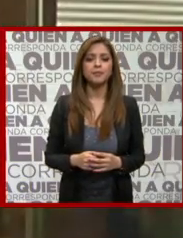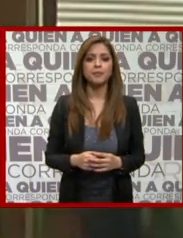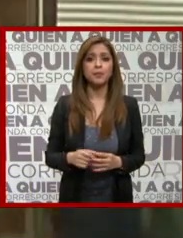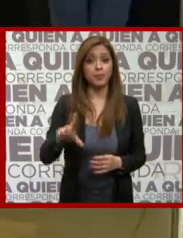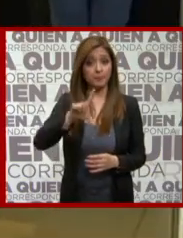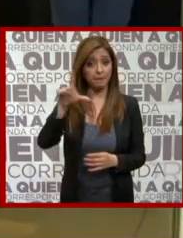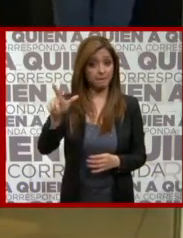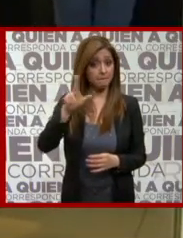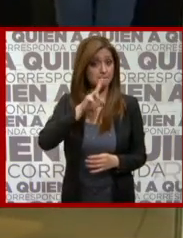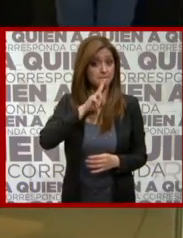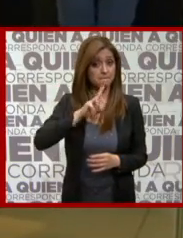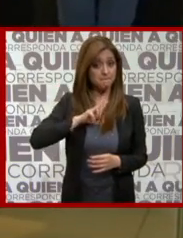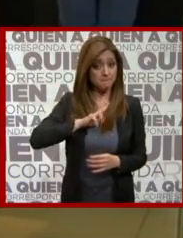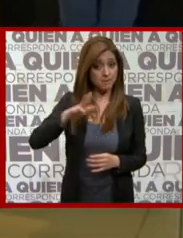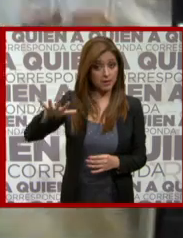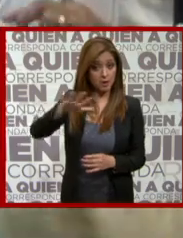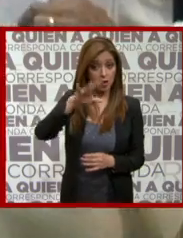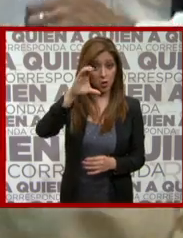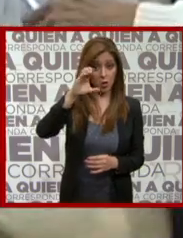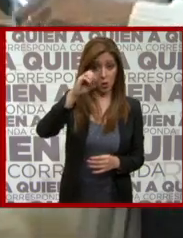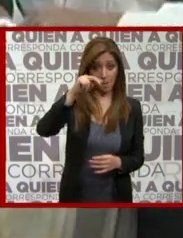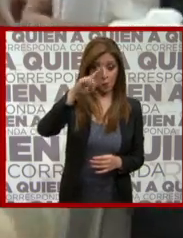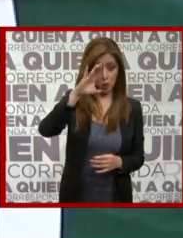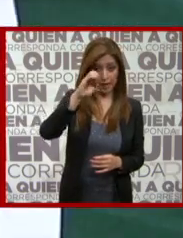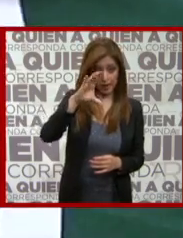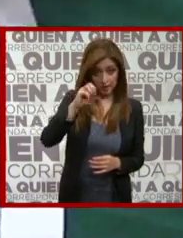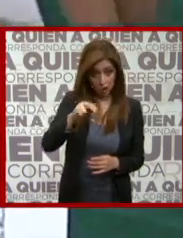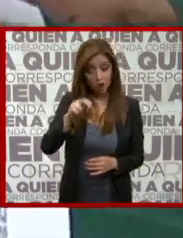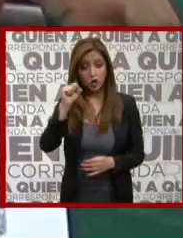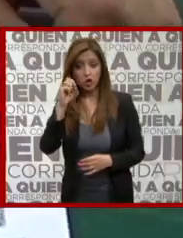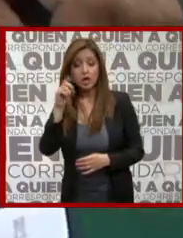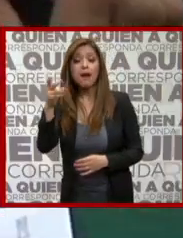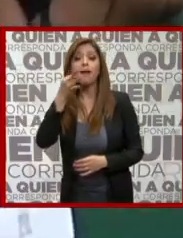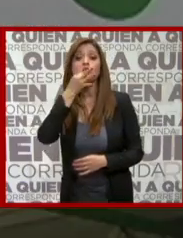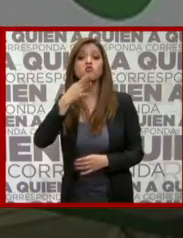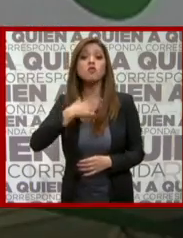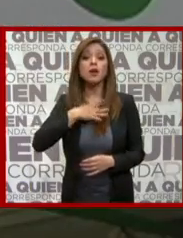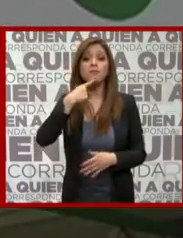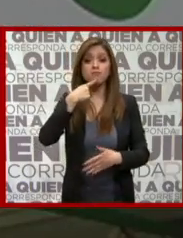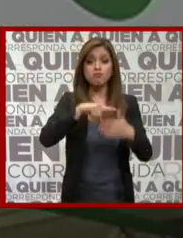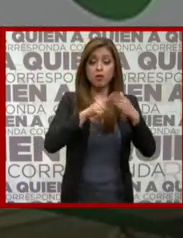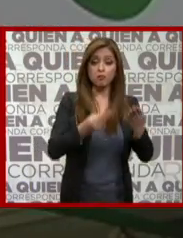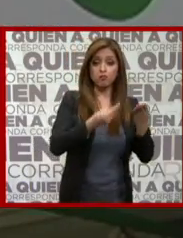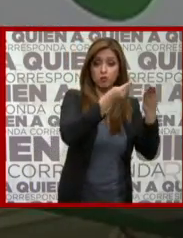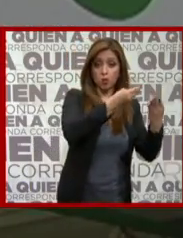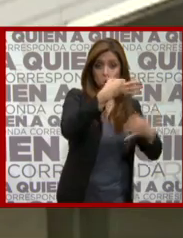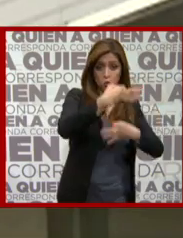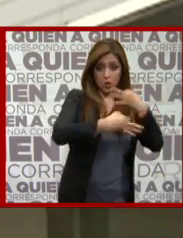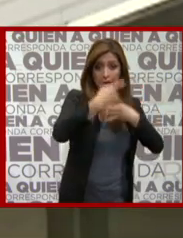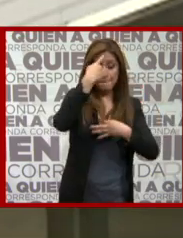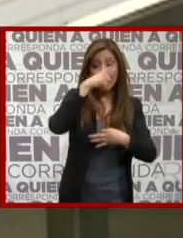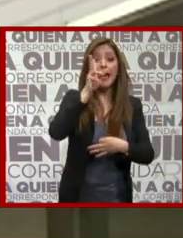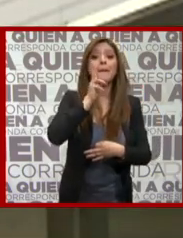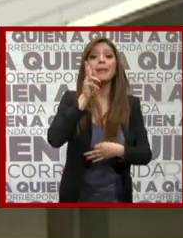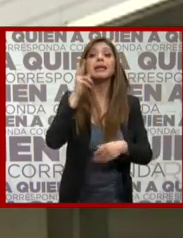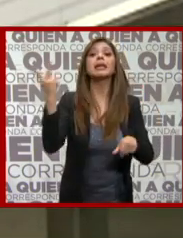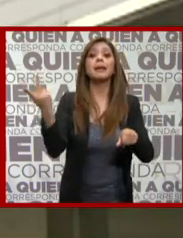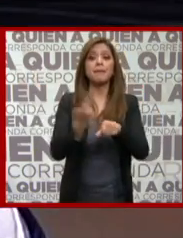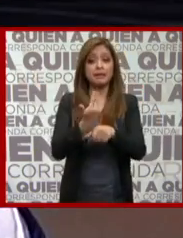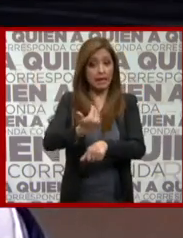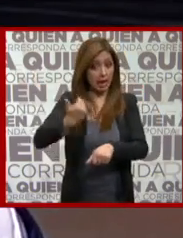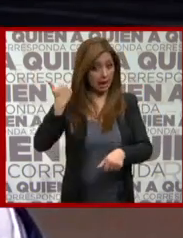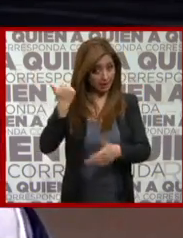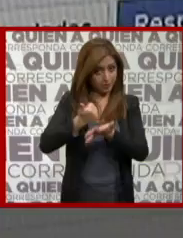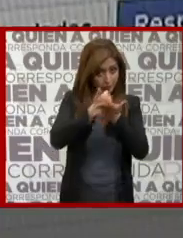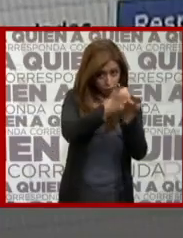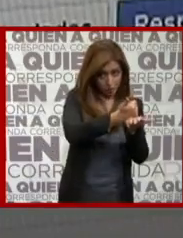obtuvimos respuesta del área de comunicación social, donde nos informan que la queja se turnó al área jurídica para su seguimiento y oportuna solución.